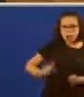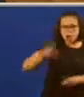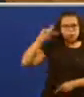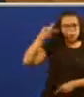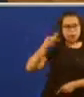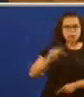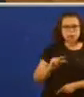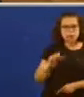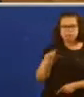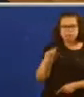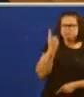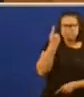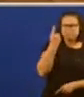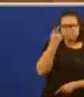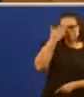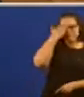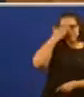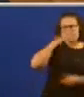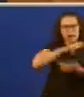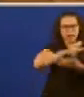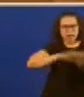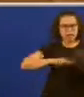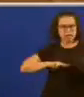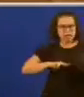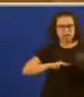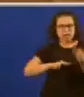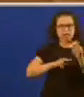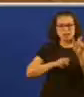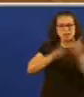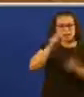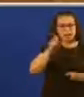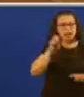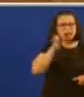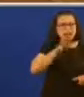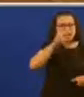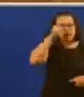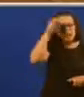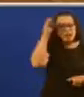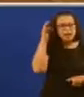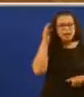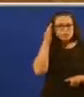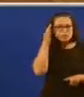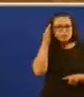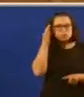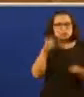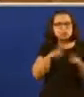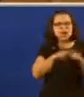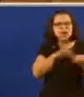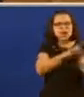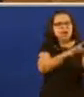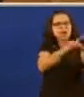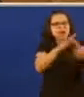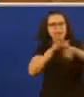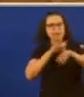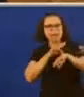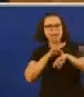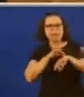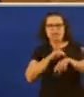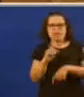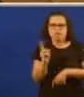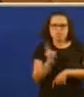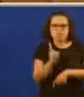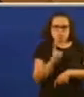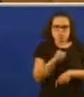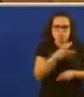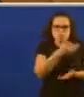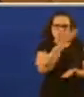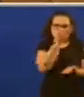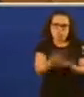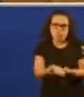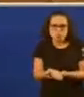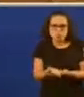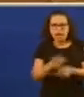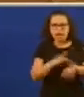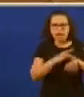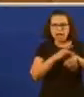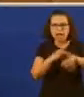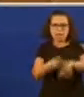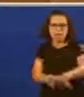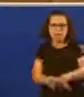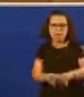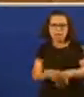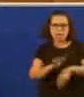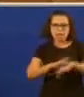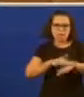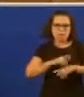problema dos galegos e das galegas non é ter alguén que os guíe, que o que vostedes nos propusose como solución ao